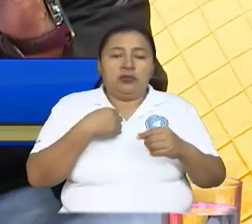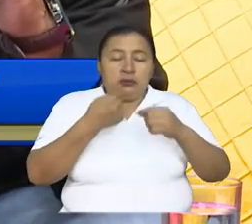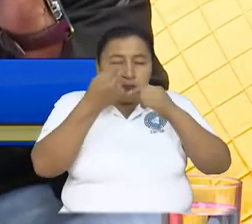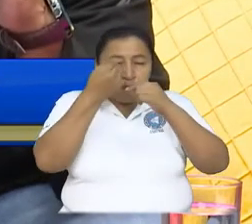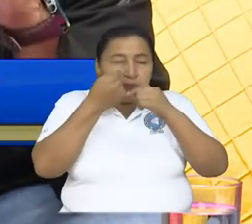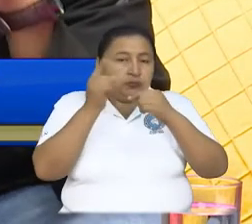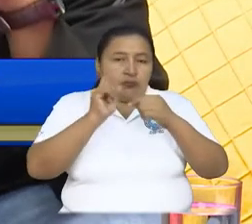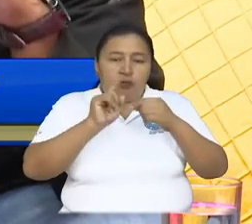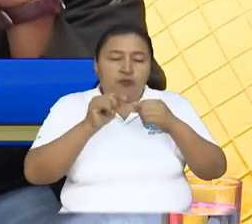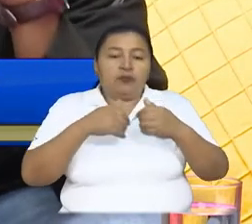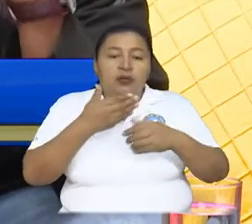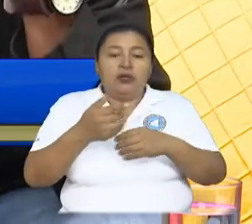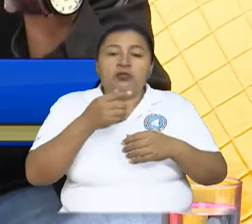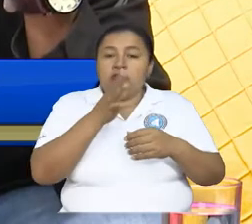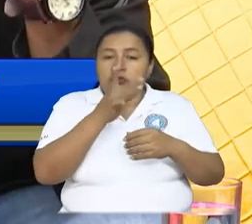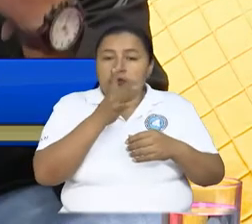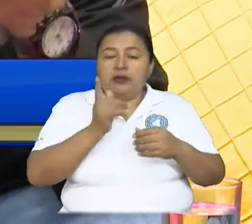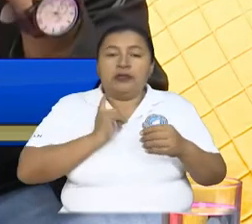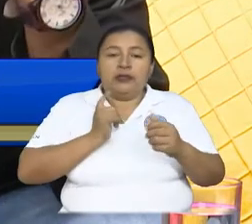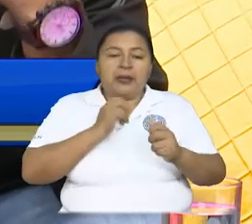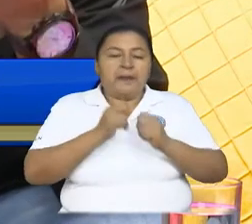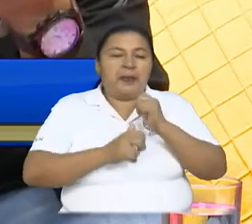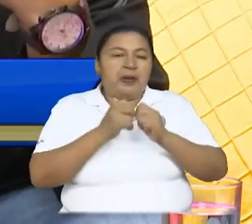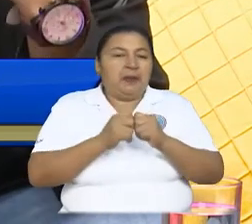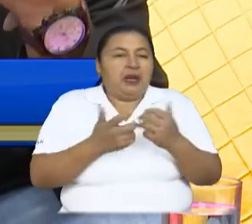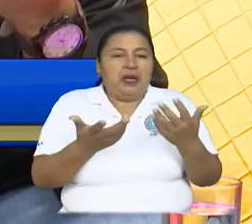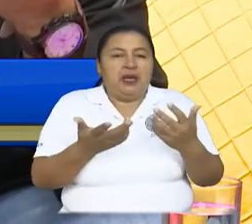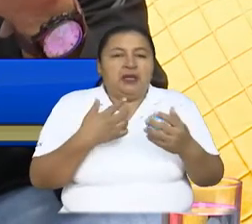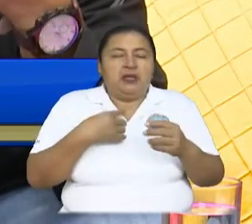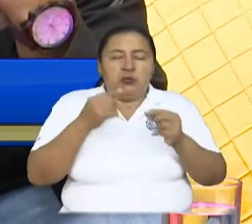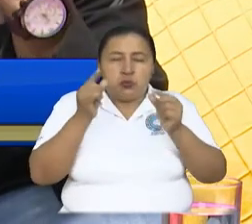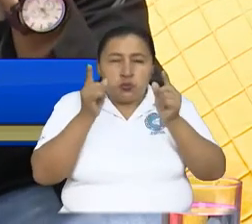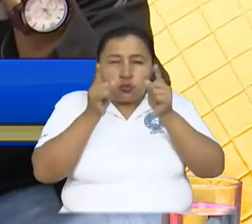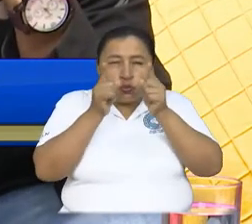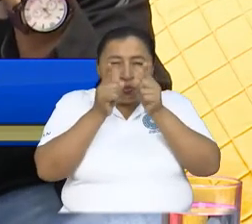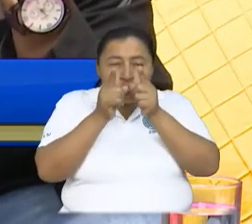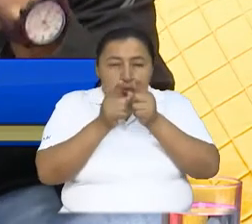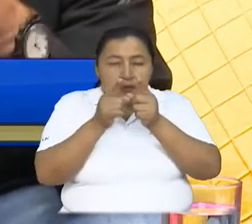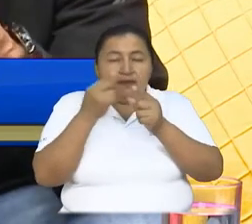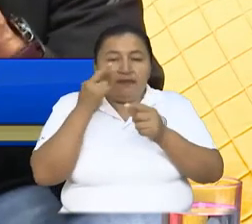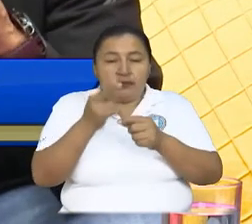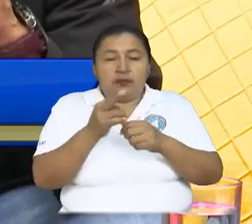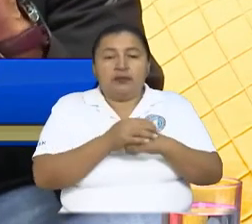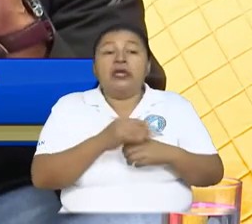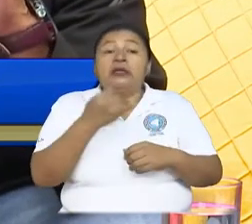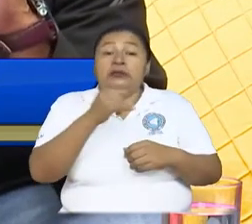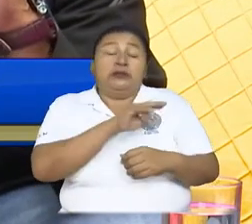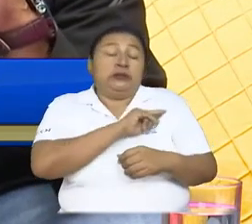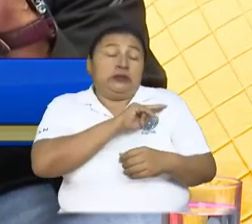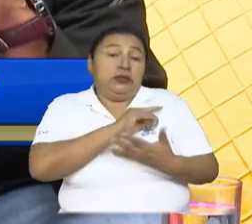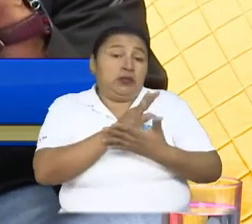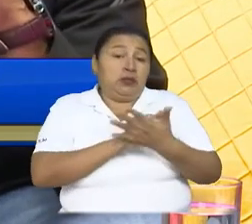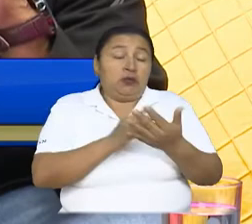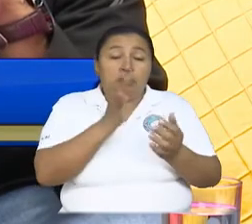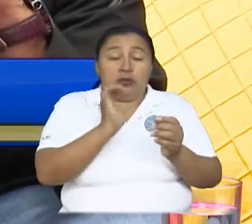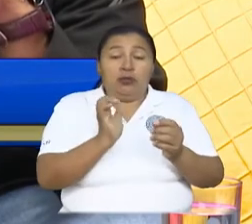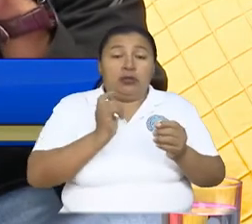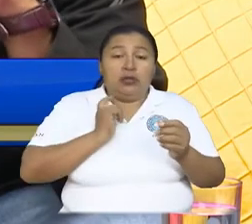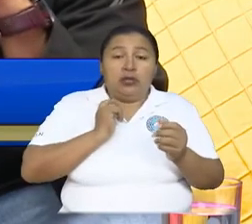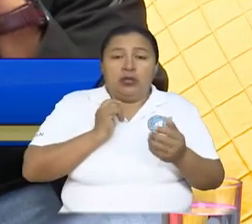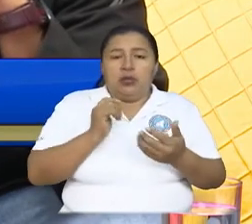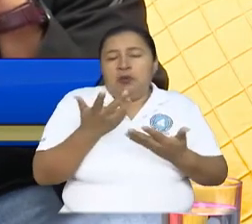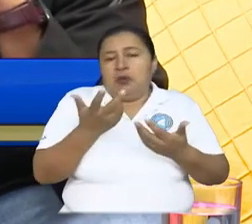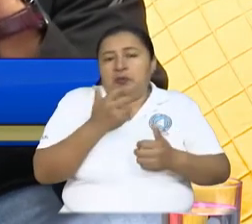muchacho si son los que salen con problemas de agudeza visual no queda claro si sale algún niño con alguna